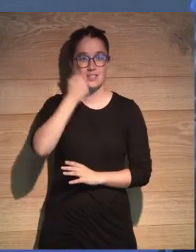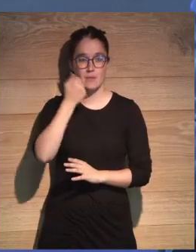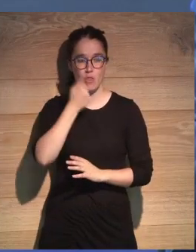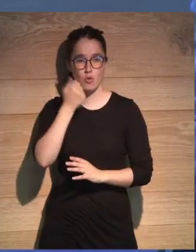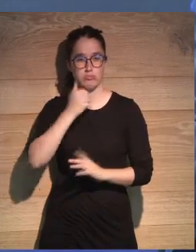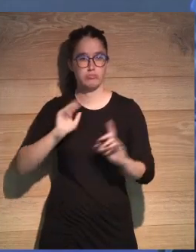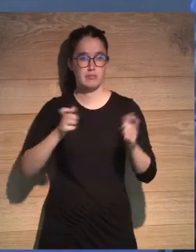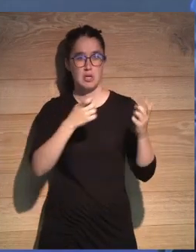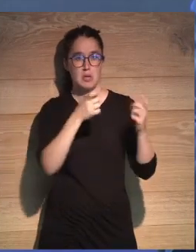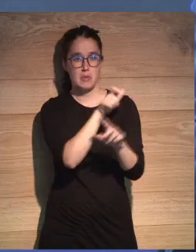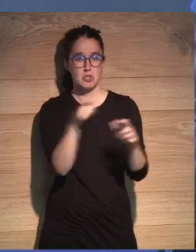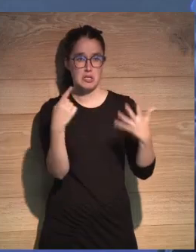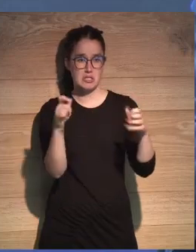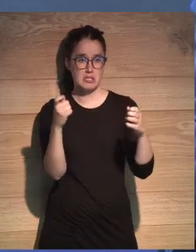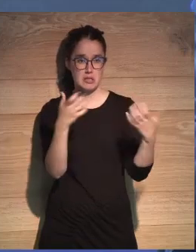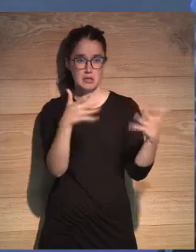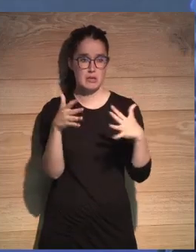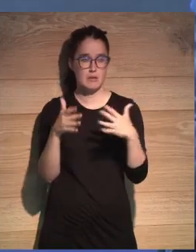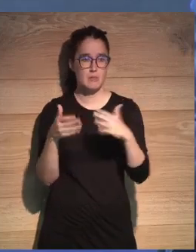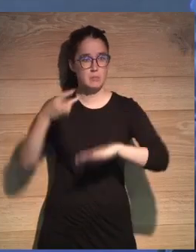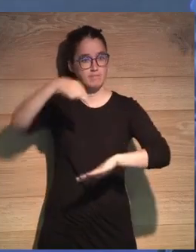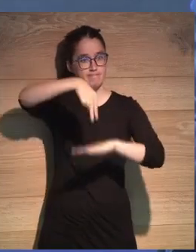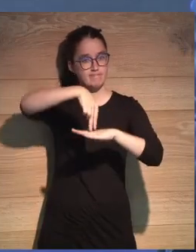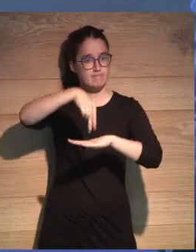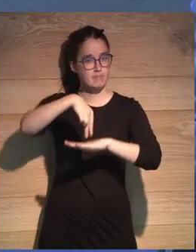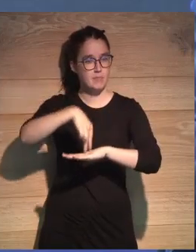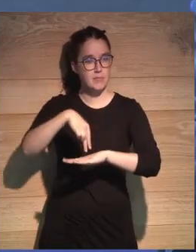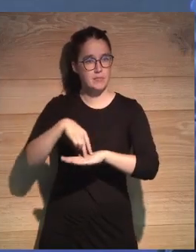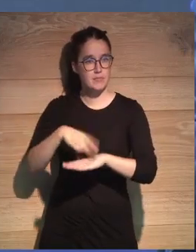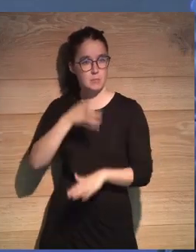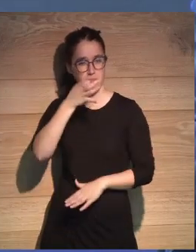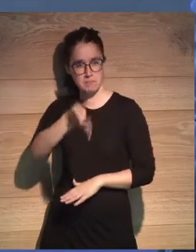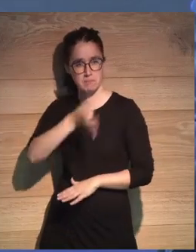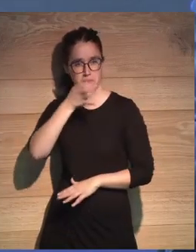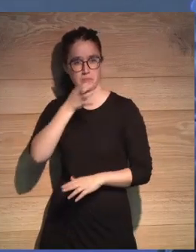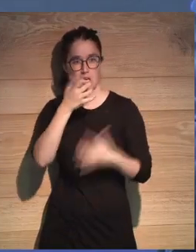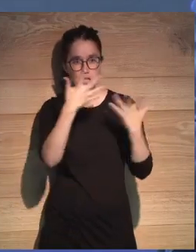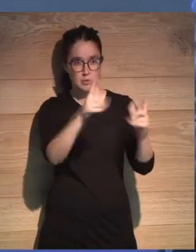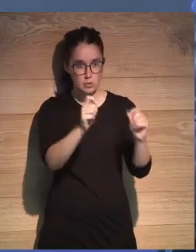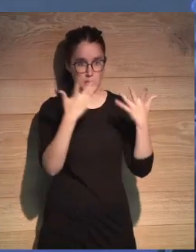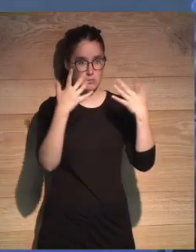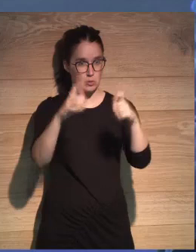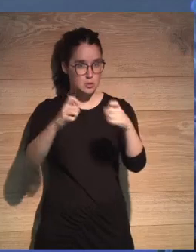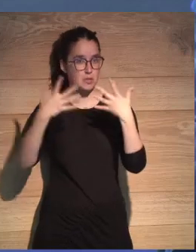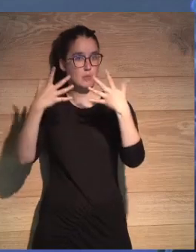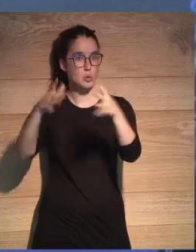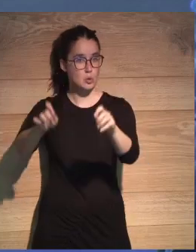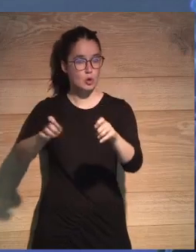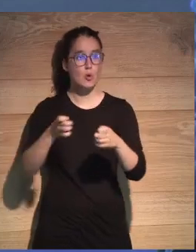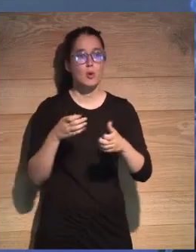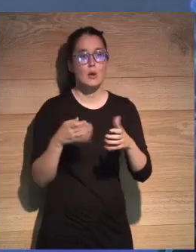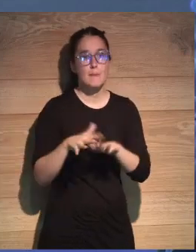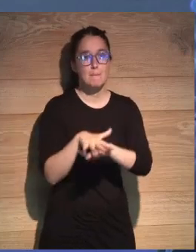juntar unas 60 personas, vamos a subir al escenario, vamos a dar allí unas charlas de 10 minutos. Muchas de